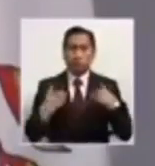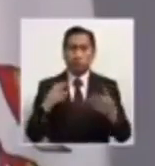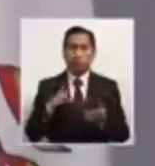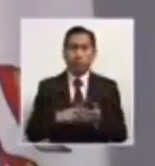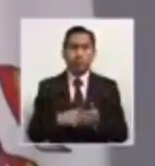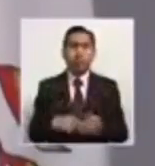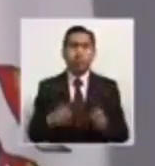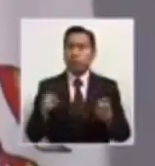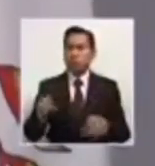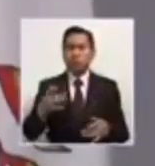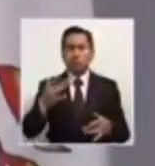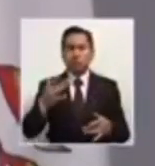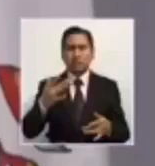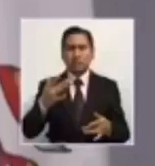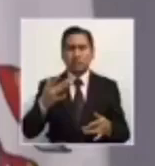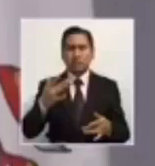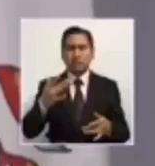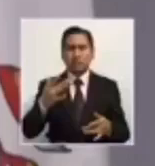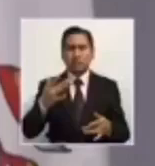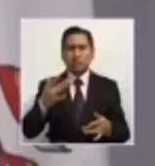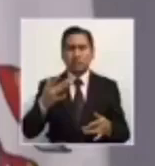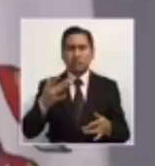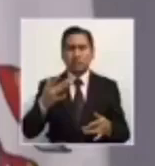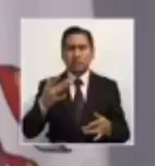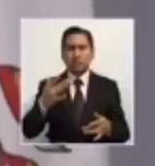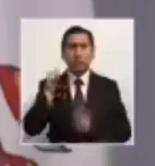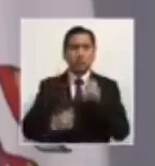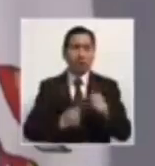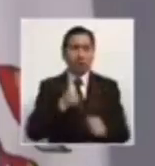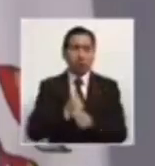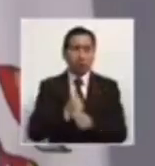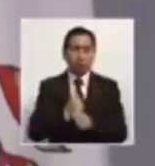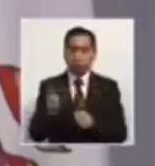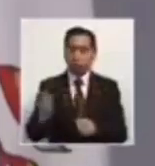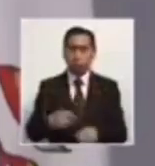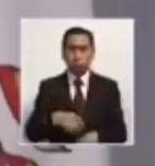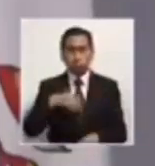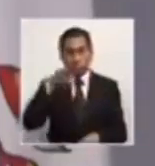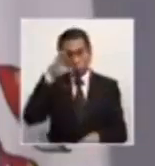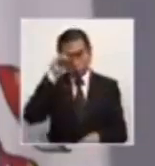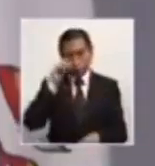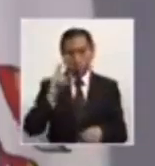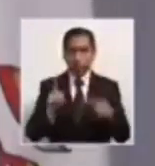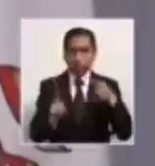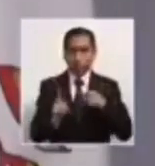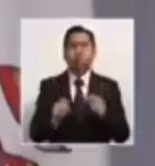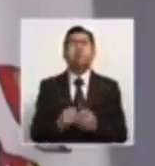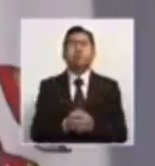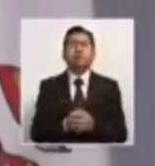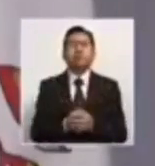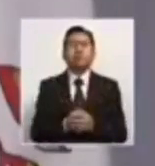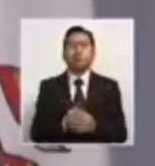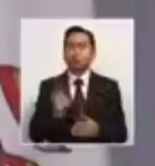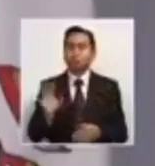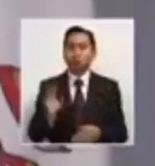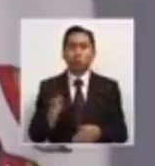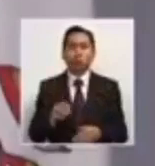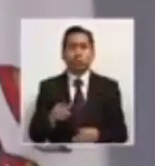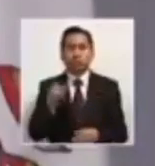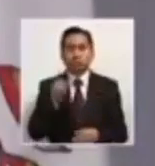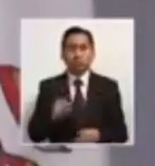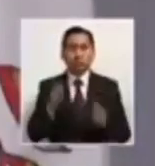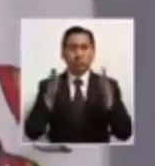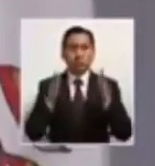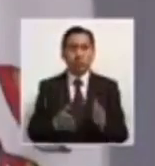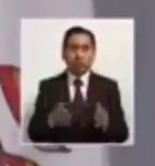trata de un paciente de 68 años de edad de sexo masculino de nacionalidad italiana